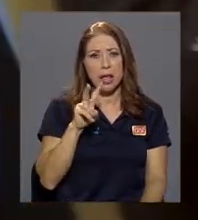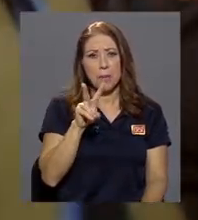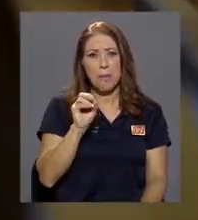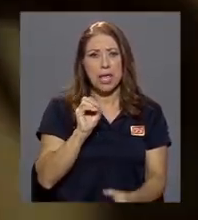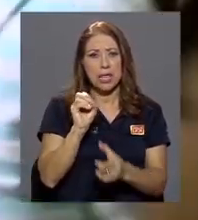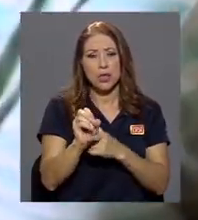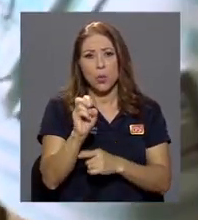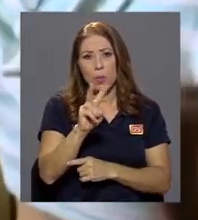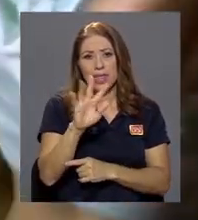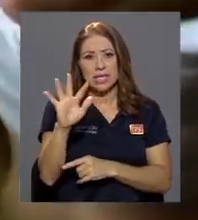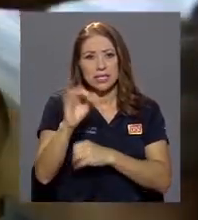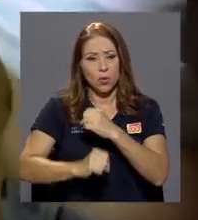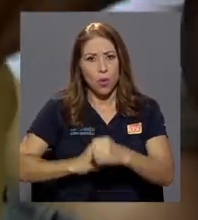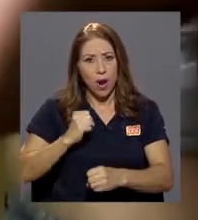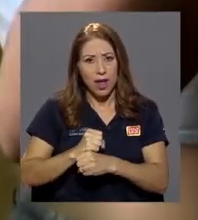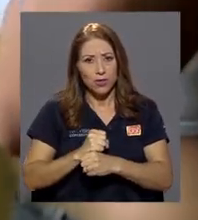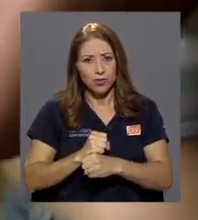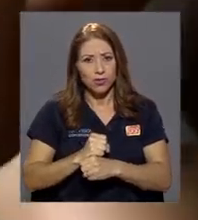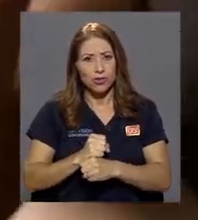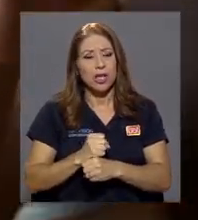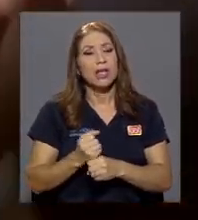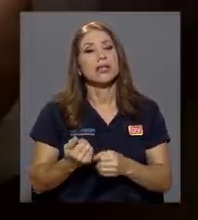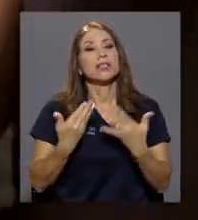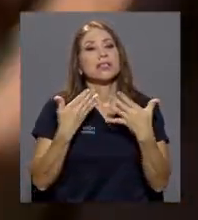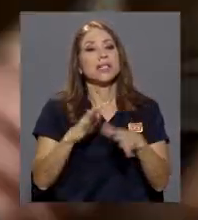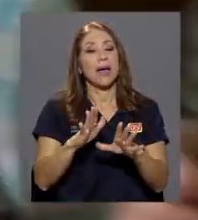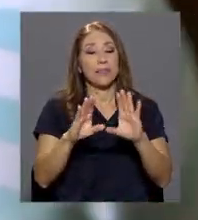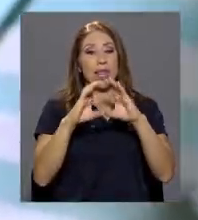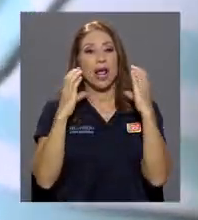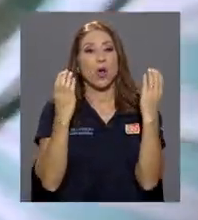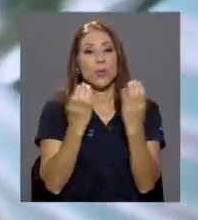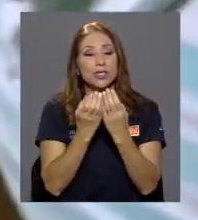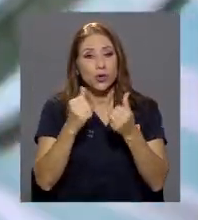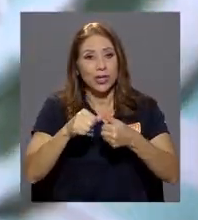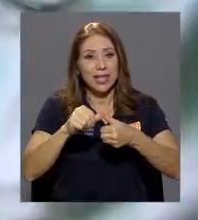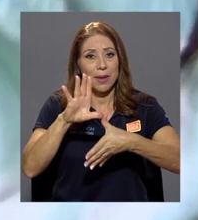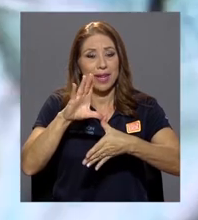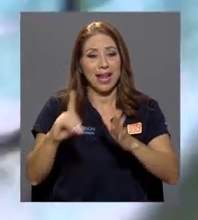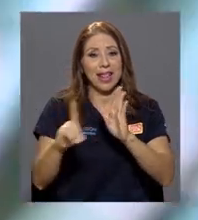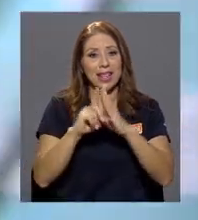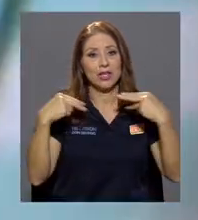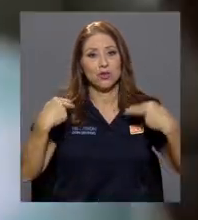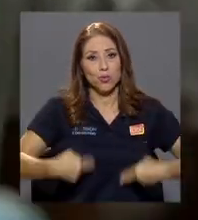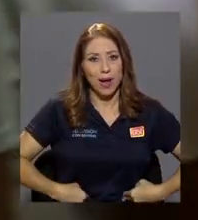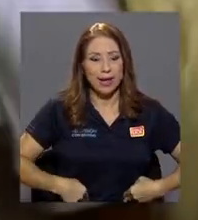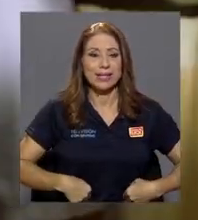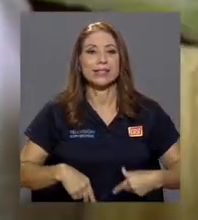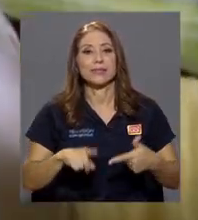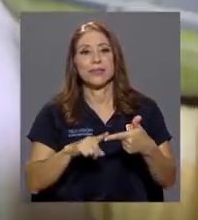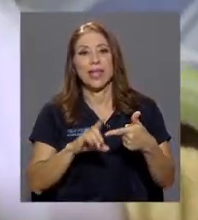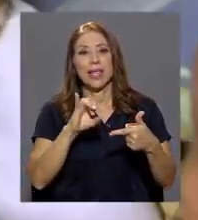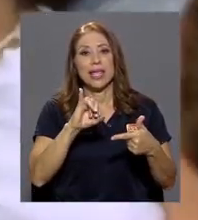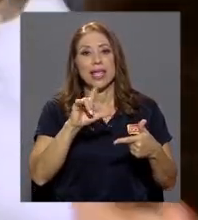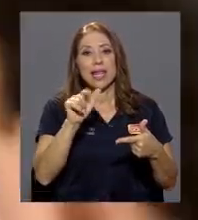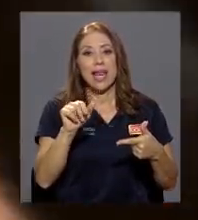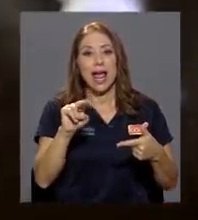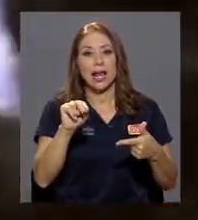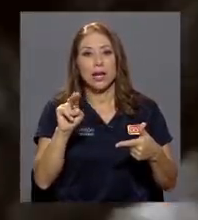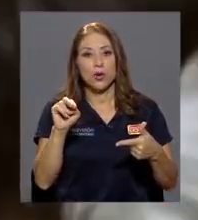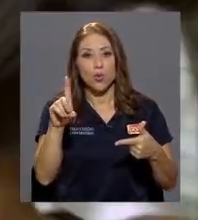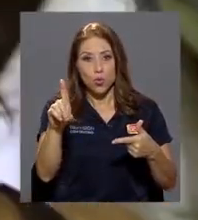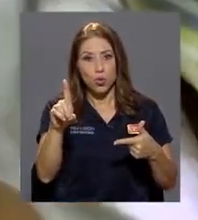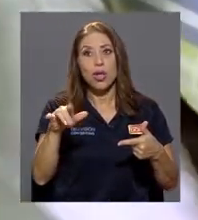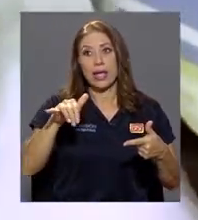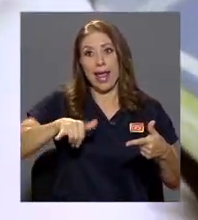20 25 años los informes reiterados de la comisión interamericana de derechos humanos del ilanud en cuya